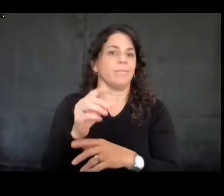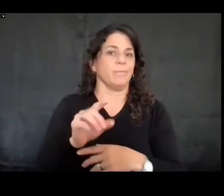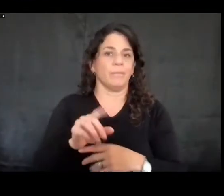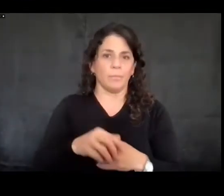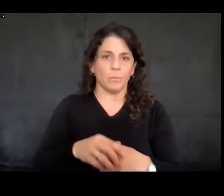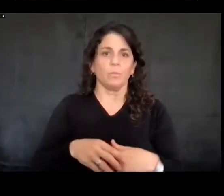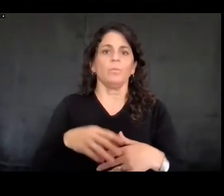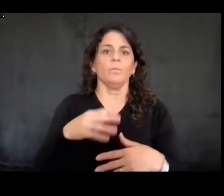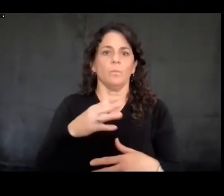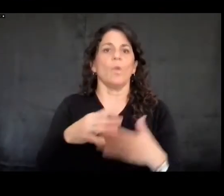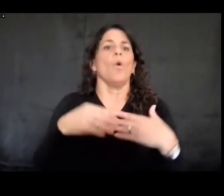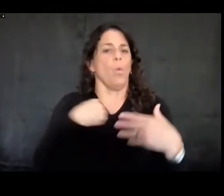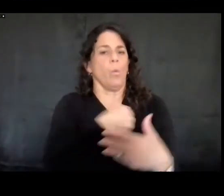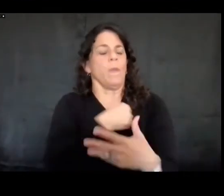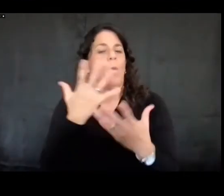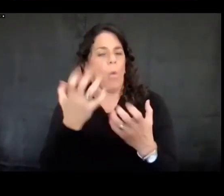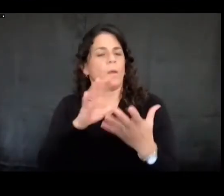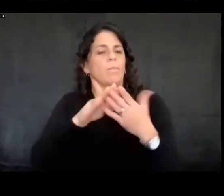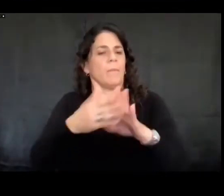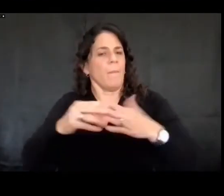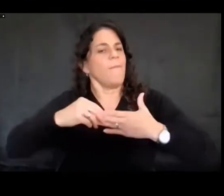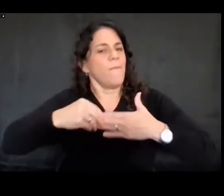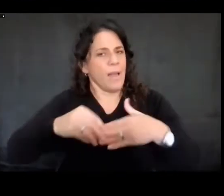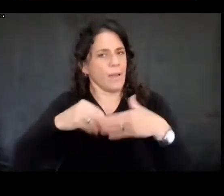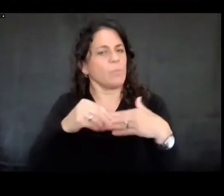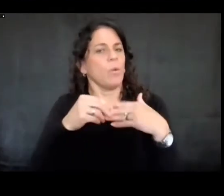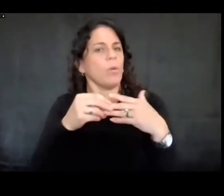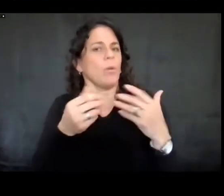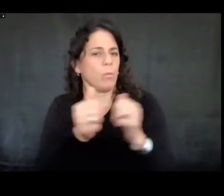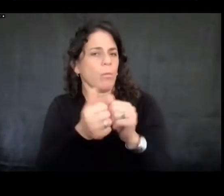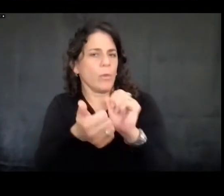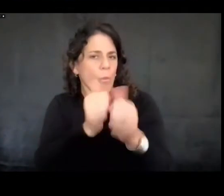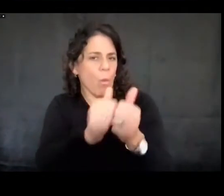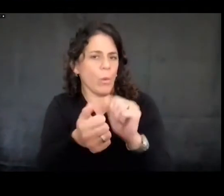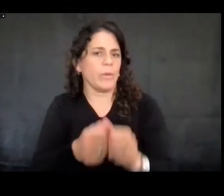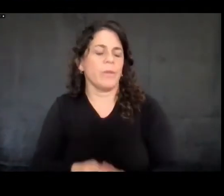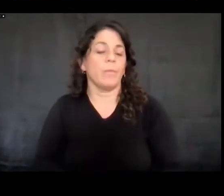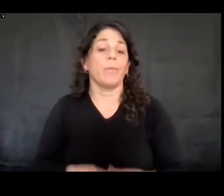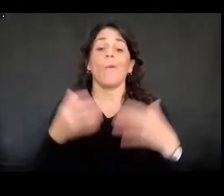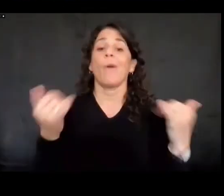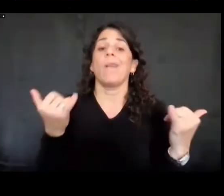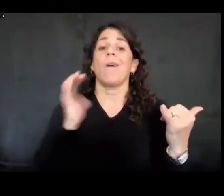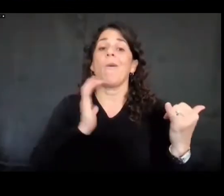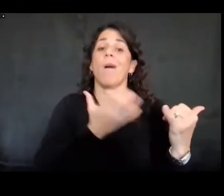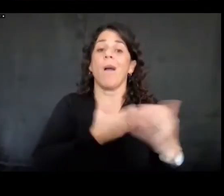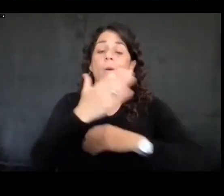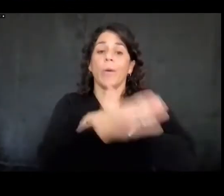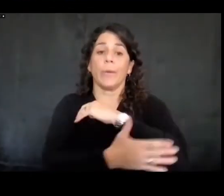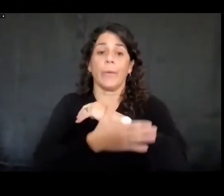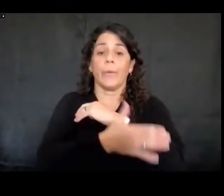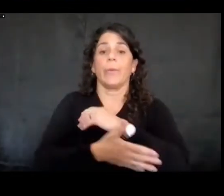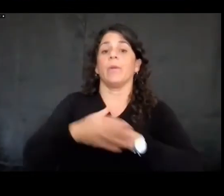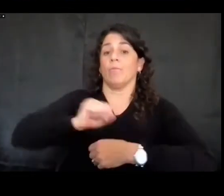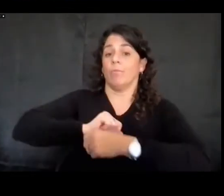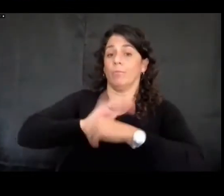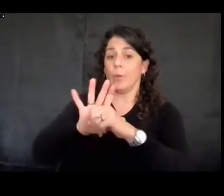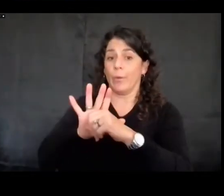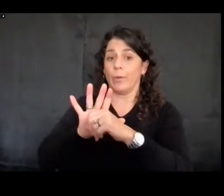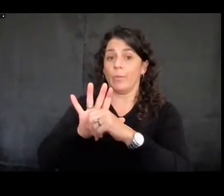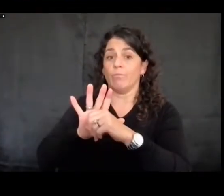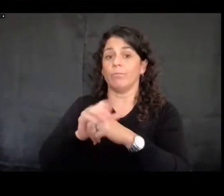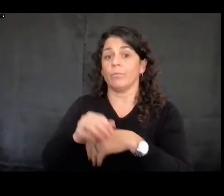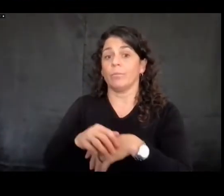estado dice que solamente sea uno de los padres como condado estamos en el punto crucial en la respuesta de kobe